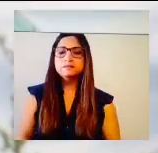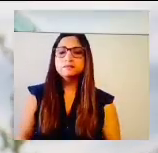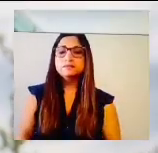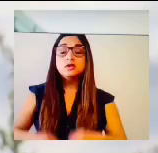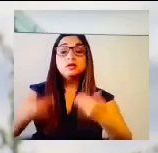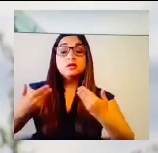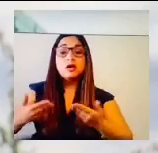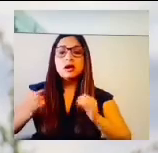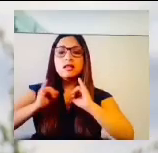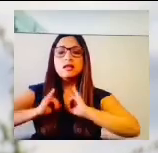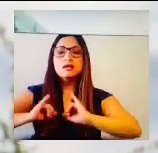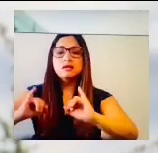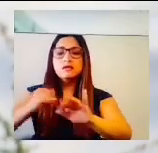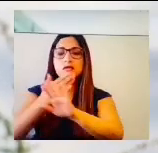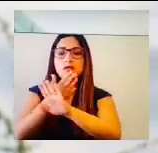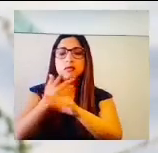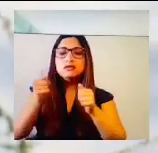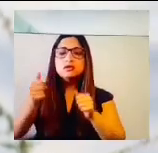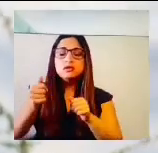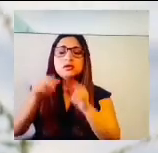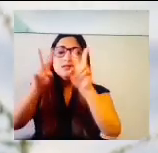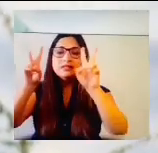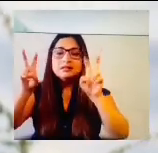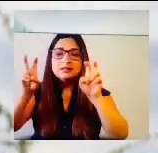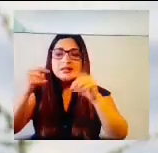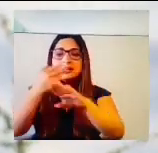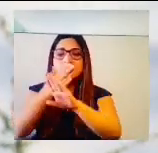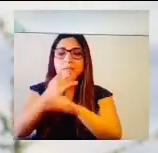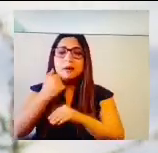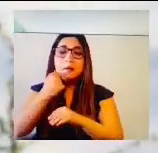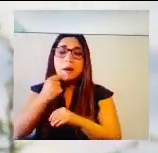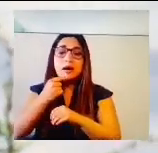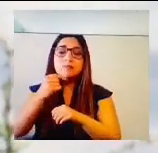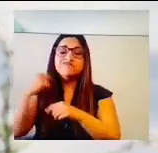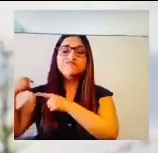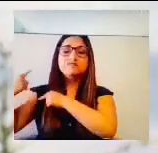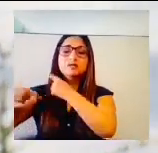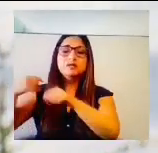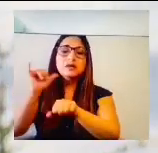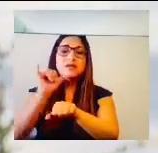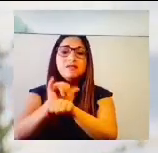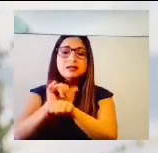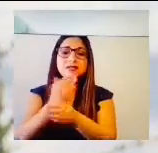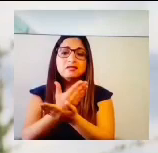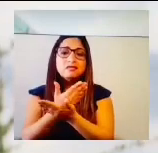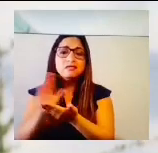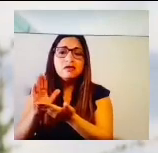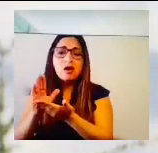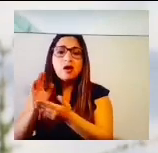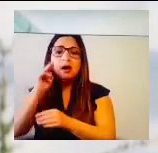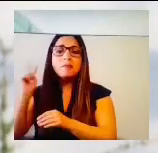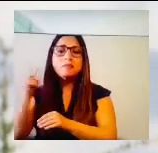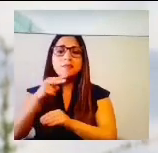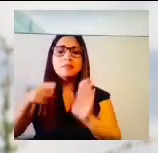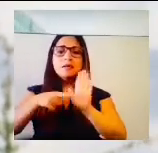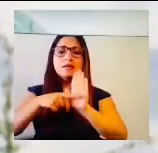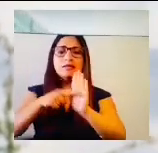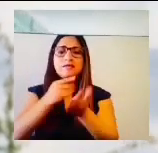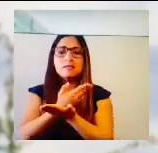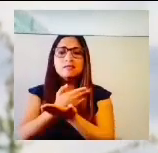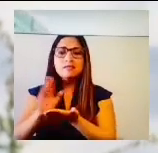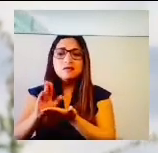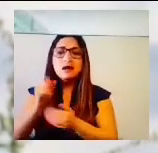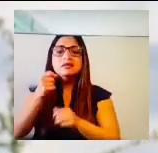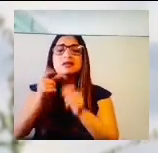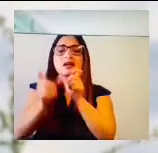por esto que queremos proporcionar información respecto a esta temática para derribar los mitos y prejuicios que existen en la sociedad chilena acerca de que